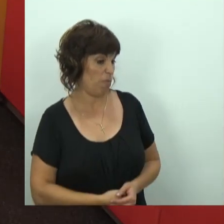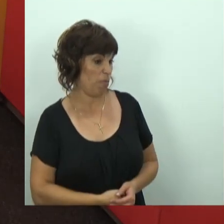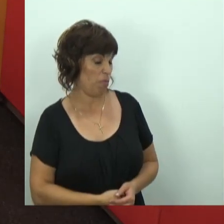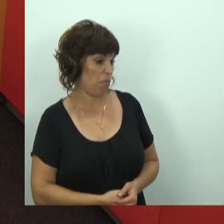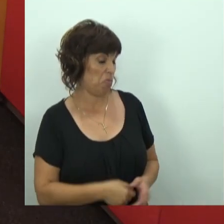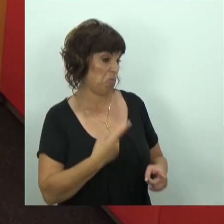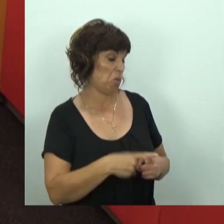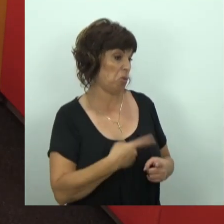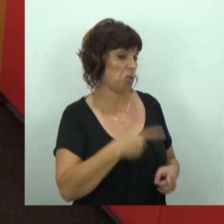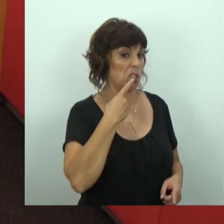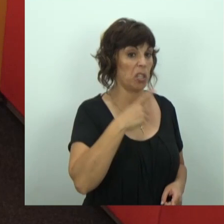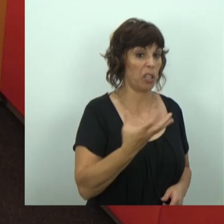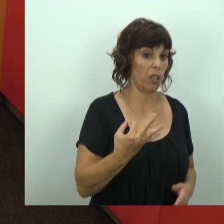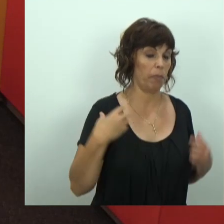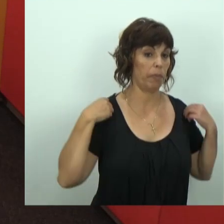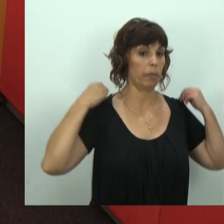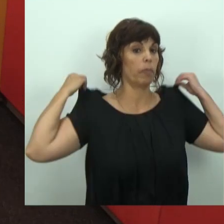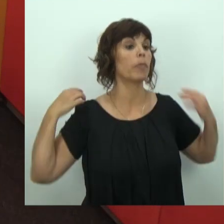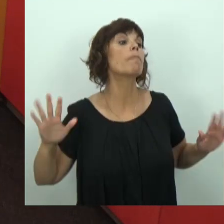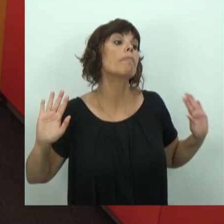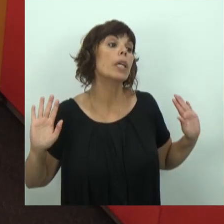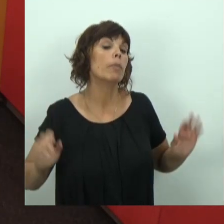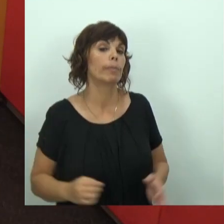buenas cosas que dicen, pero